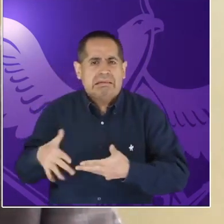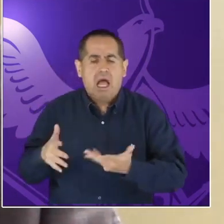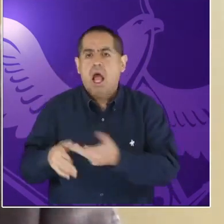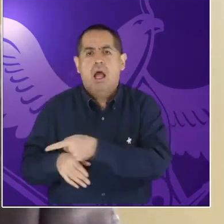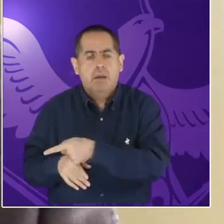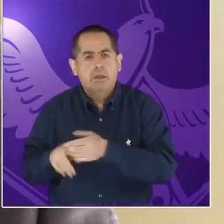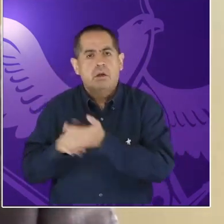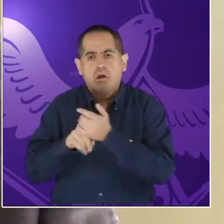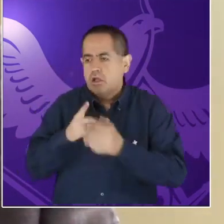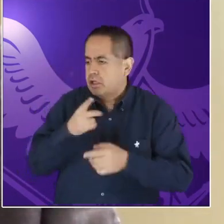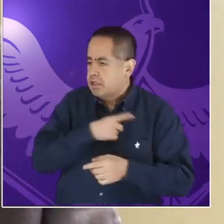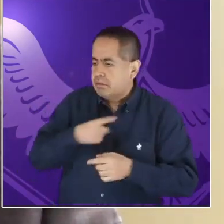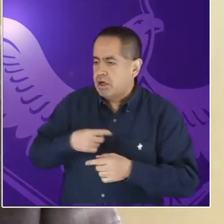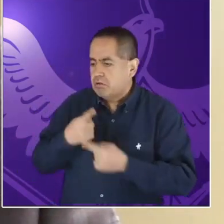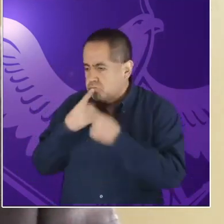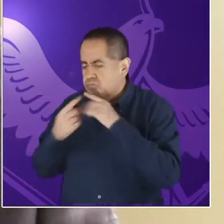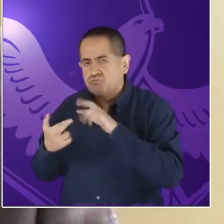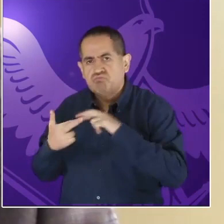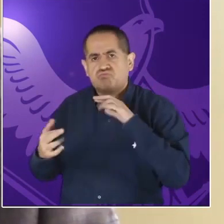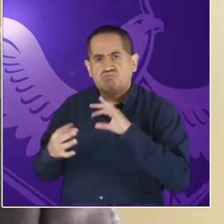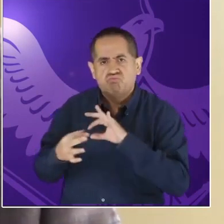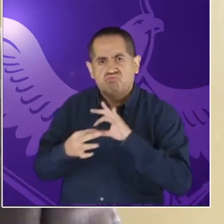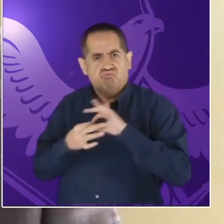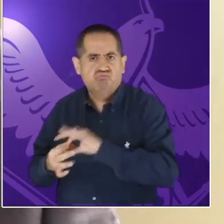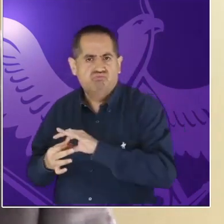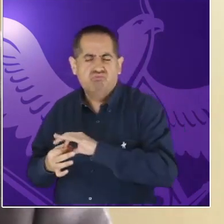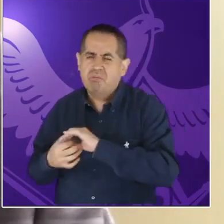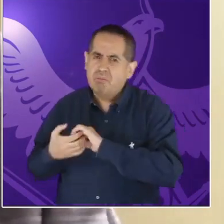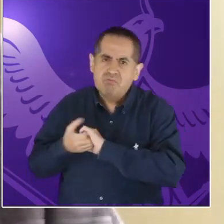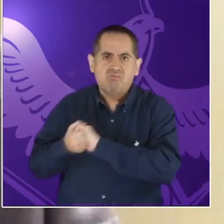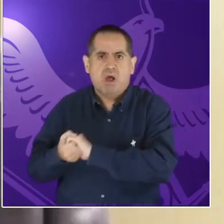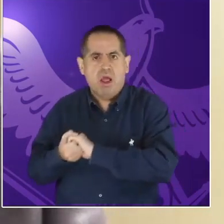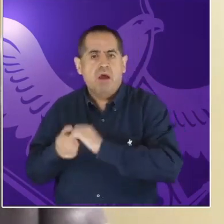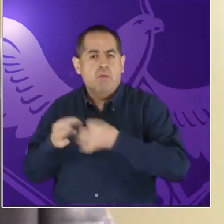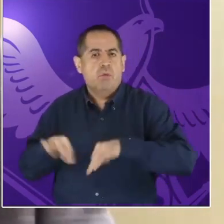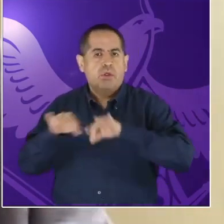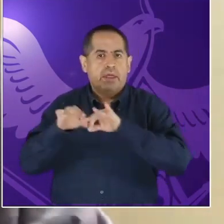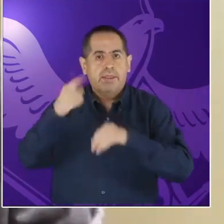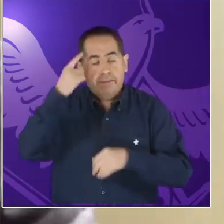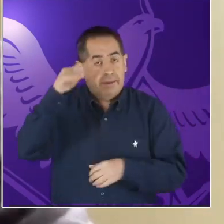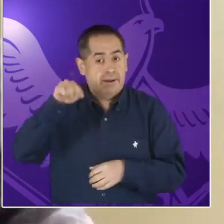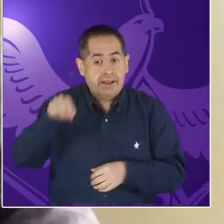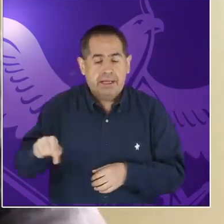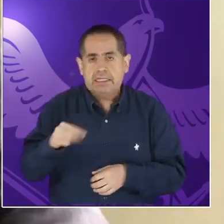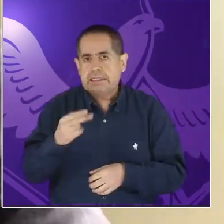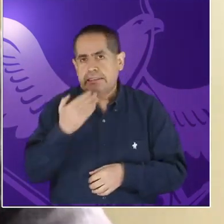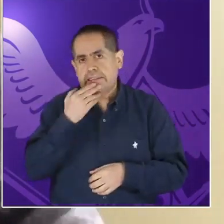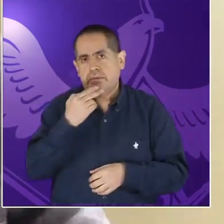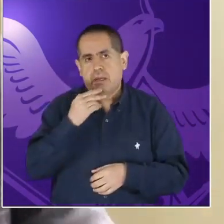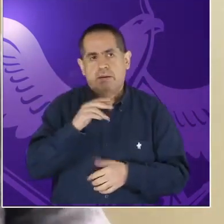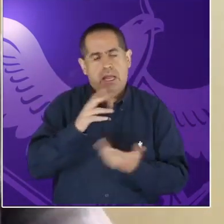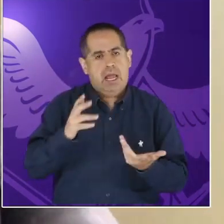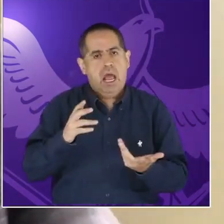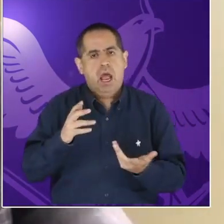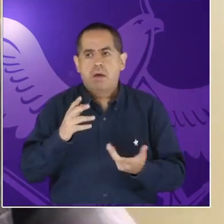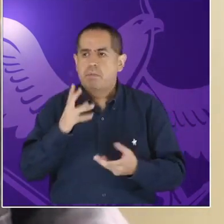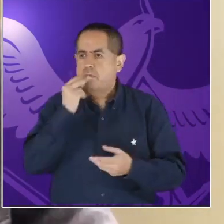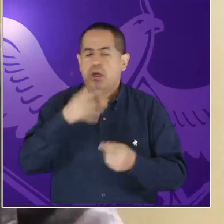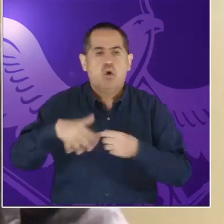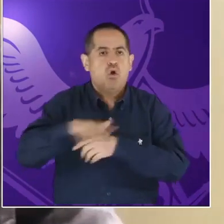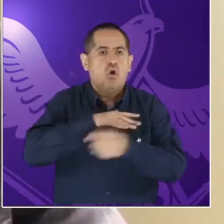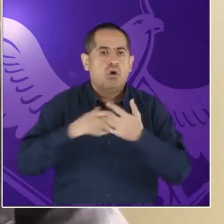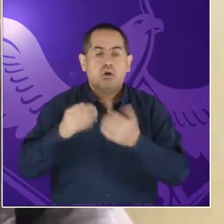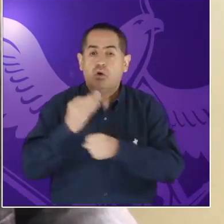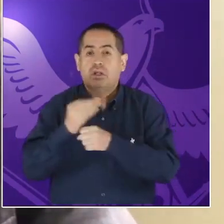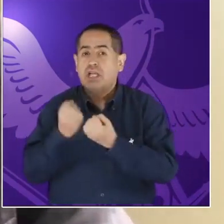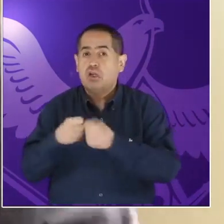otros, pero que permite también recuperar el lazo familiar amplio, que también pues, está siendo muy